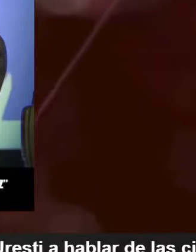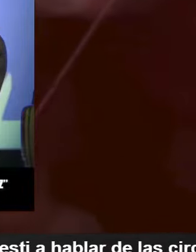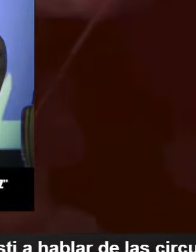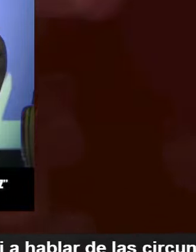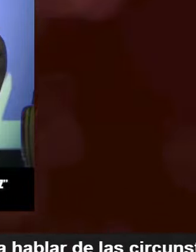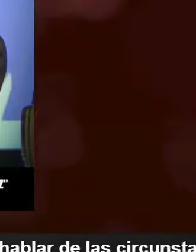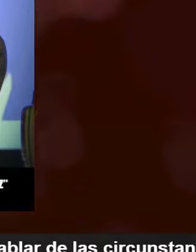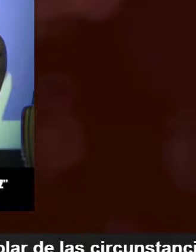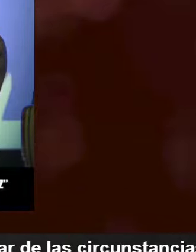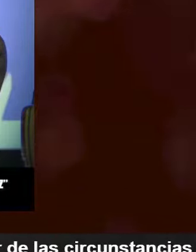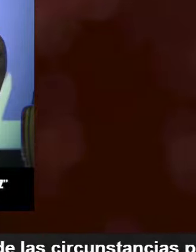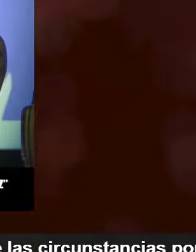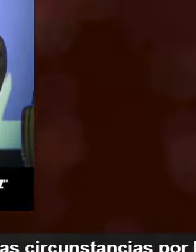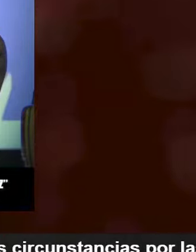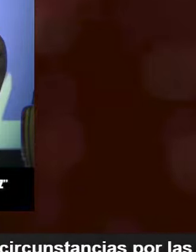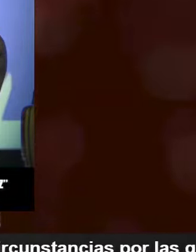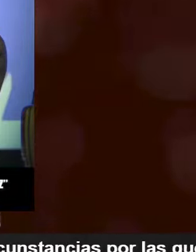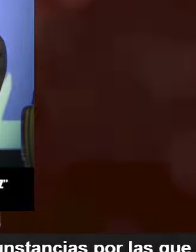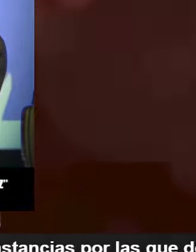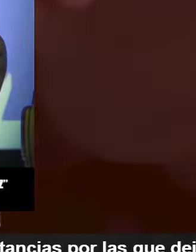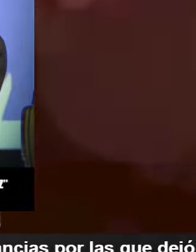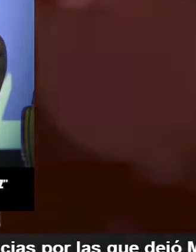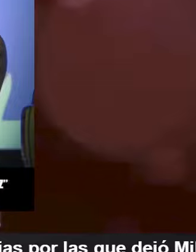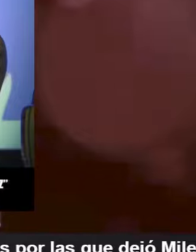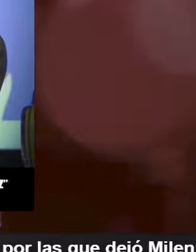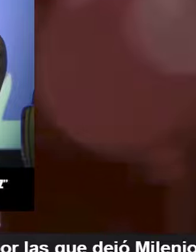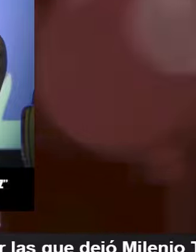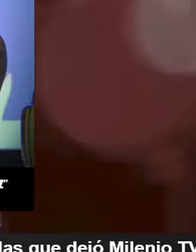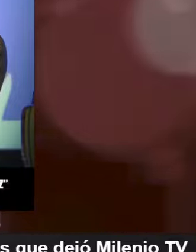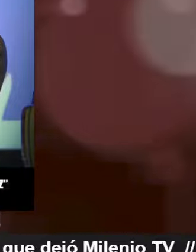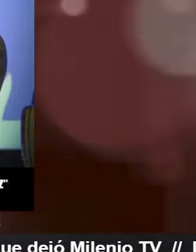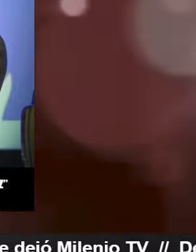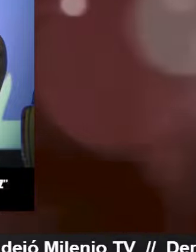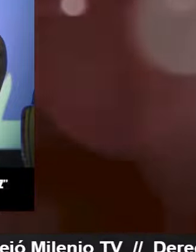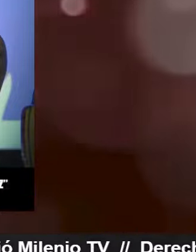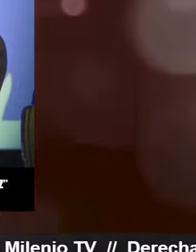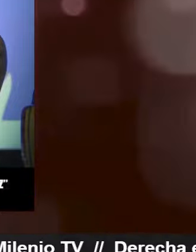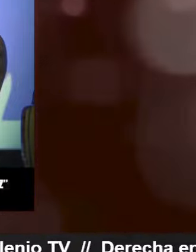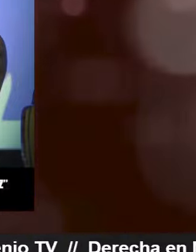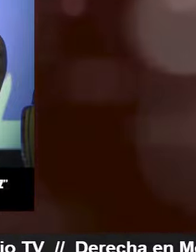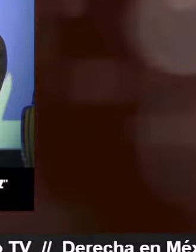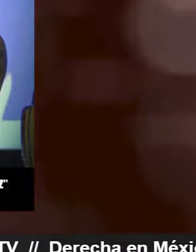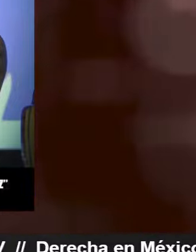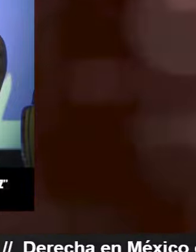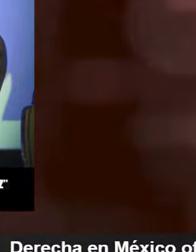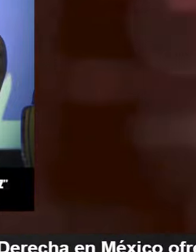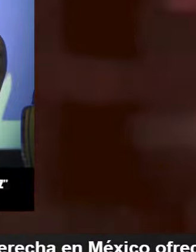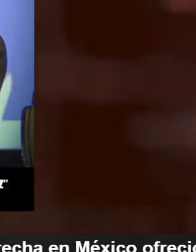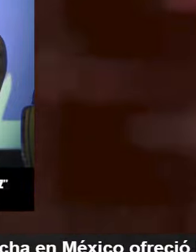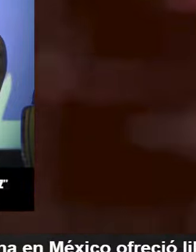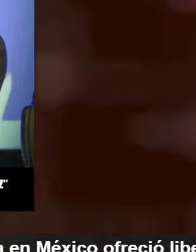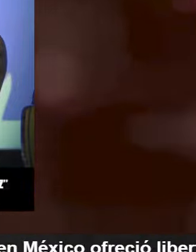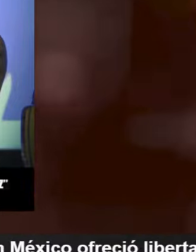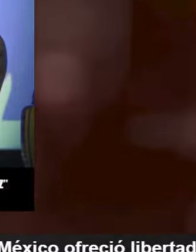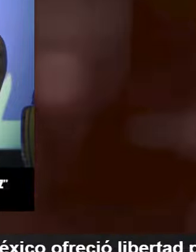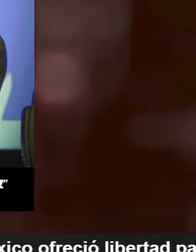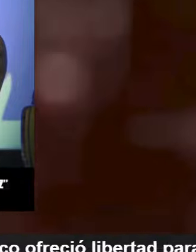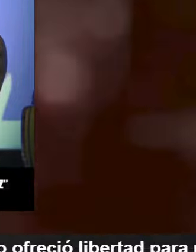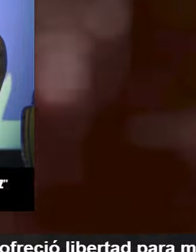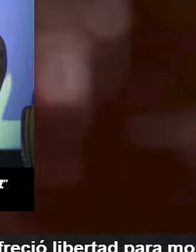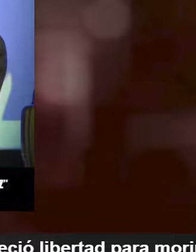los modelos de austeridad republicana ellos mismos son parte del bloque que se inconformó